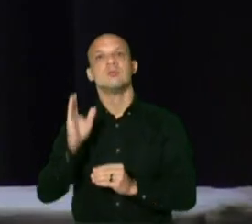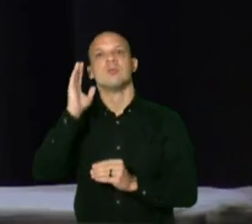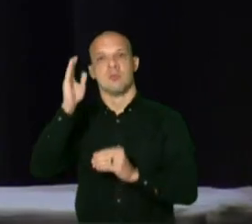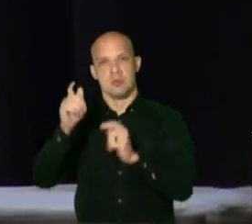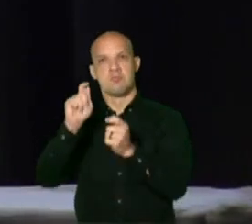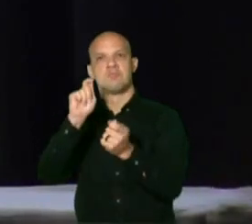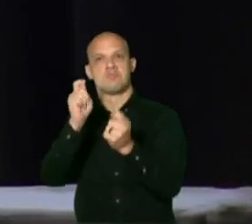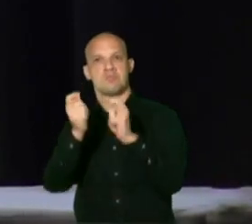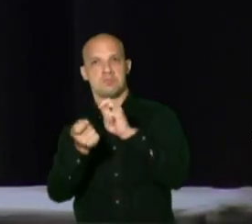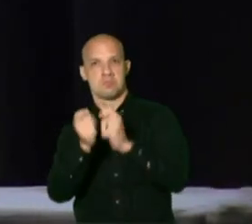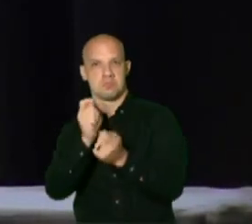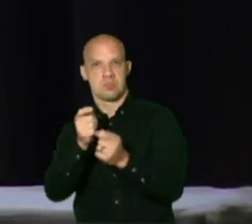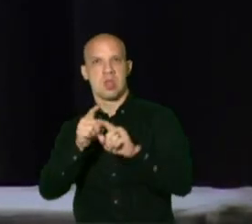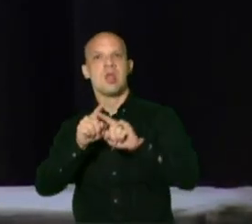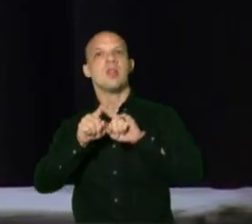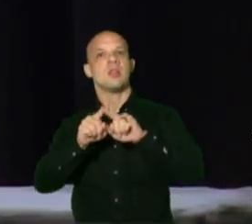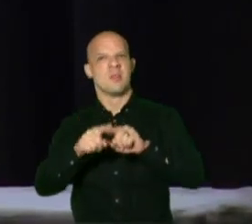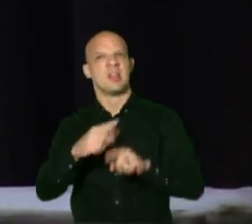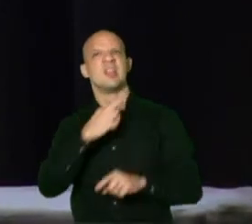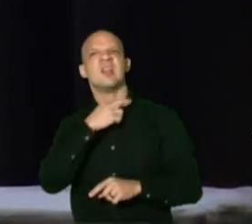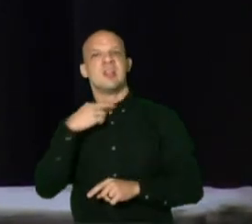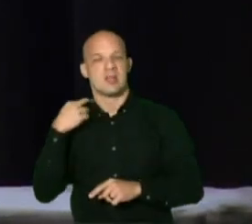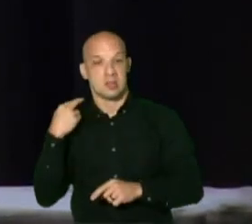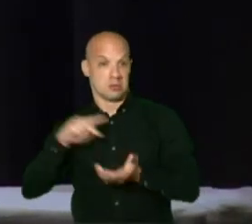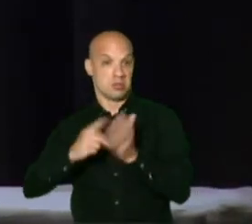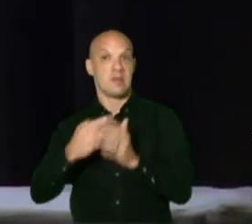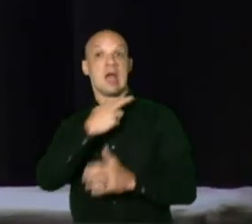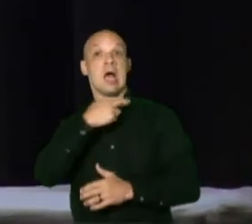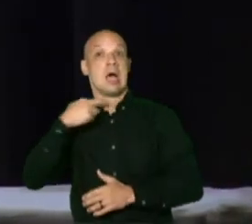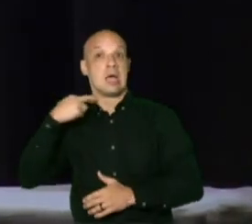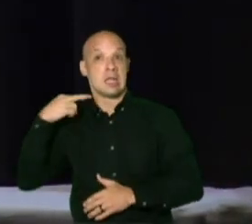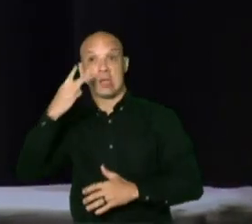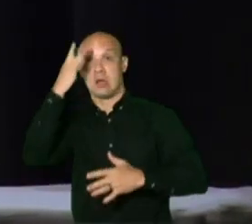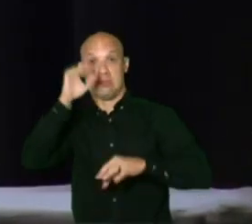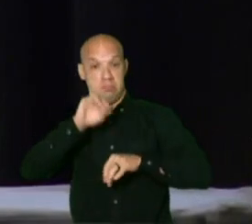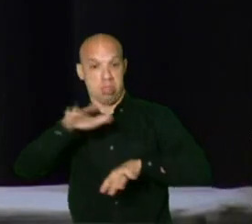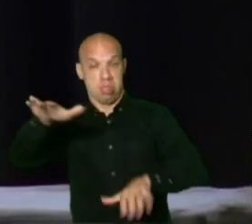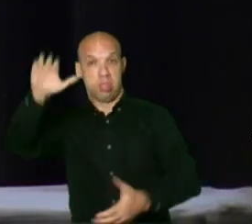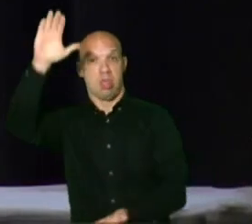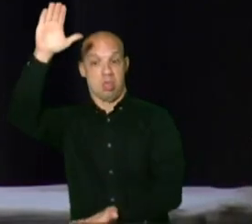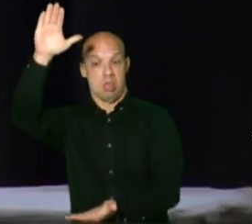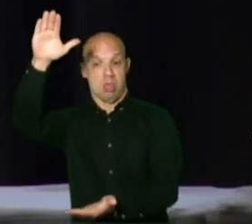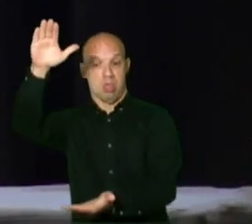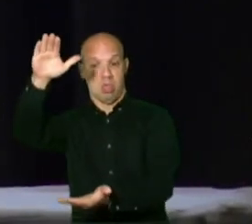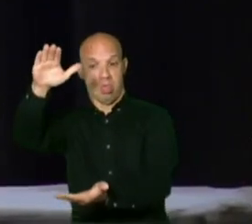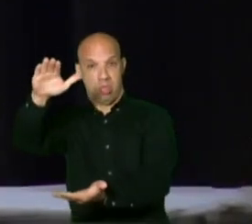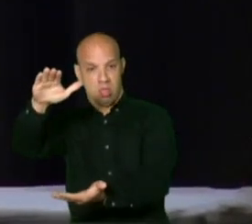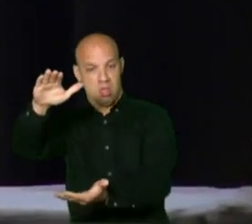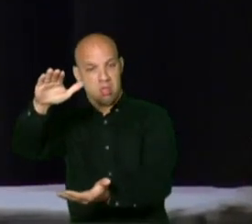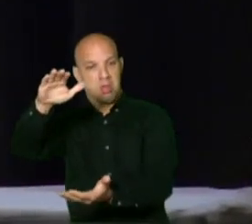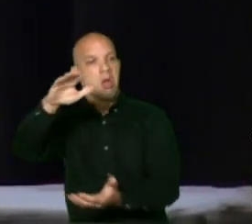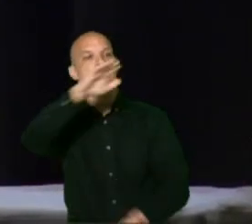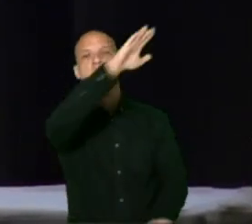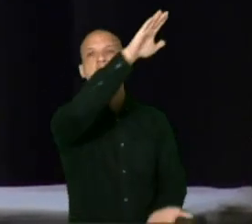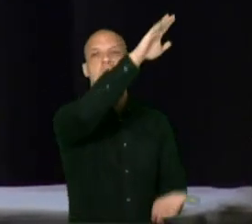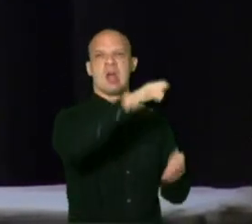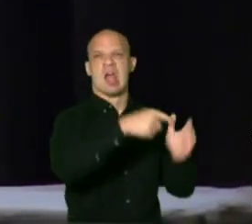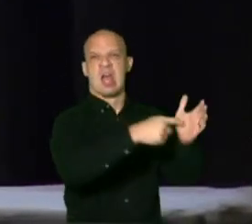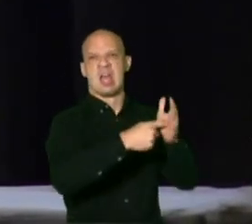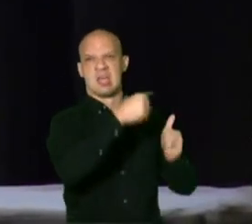del país, ¿verdad? Así que a menor riesgo el índice se va ajustando, ¿verdad? Y cuando estamos en un riesgo mediano, pues el